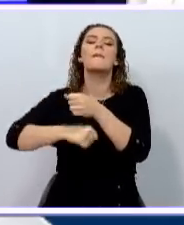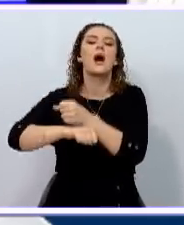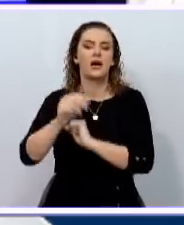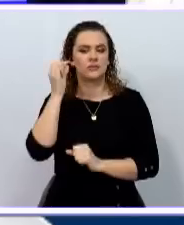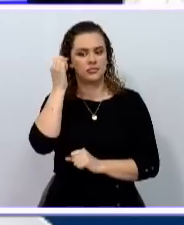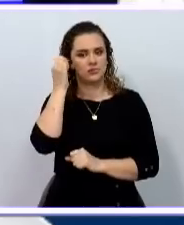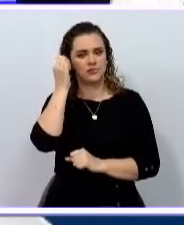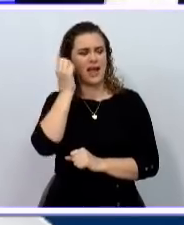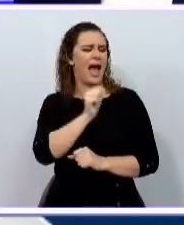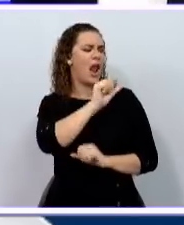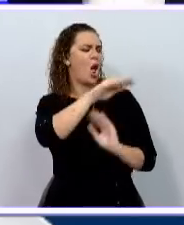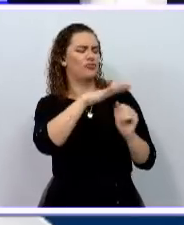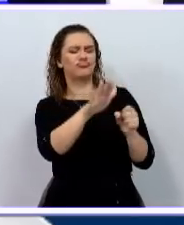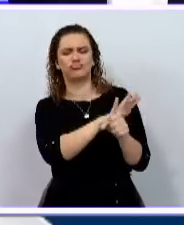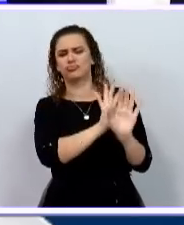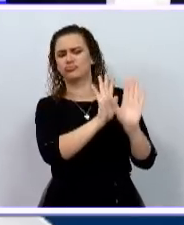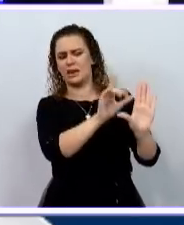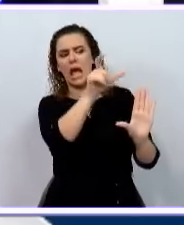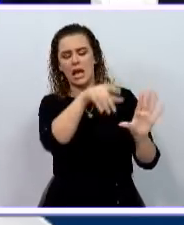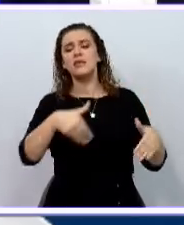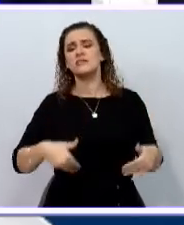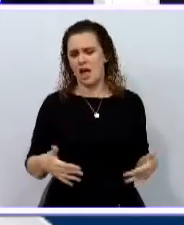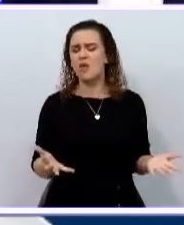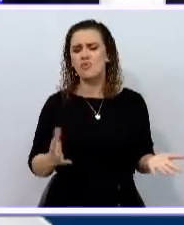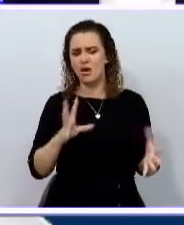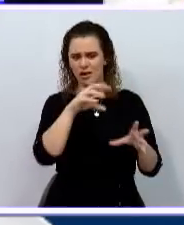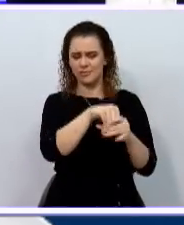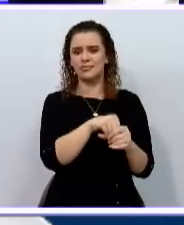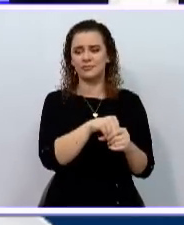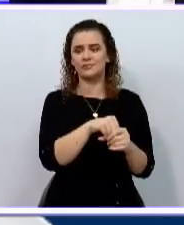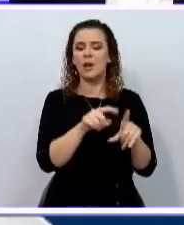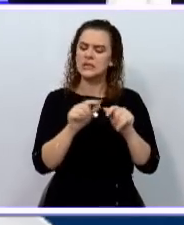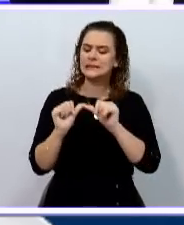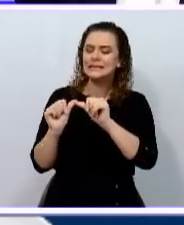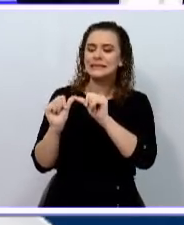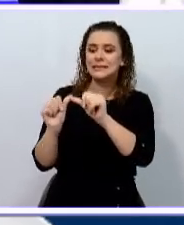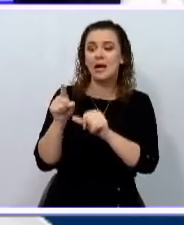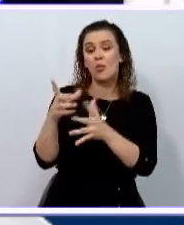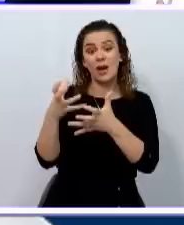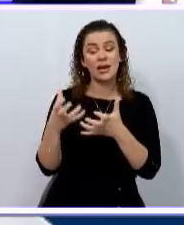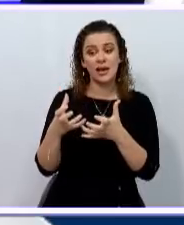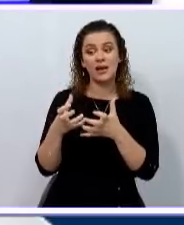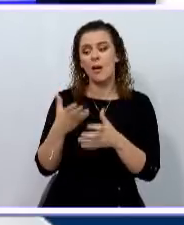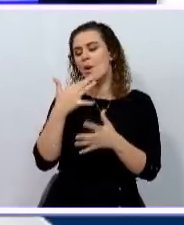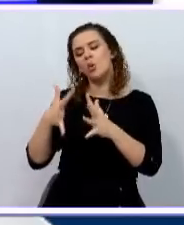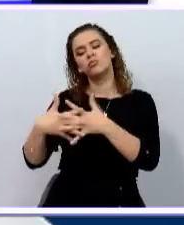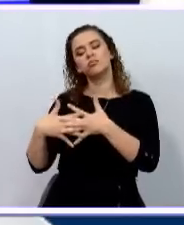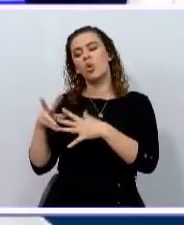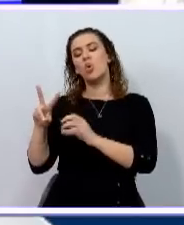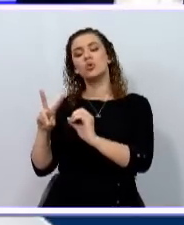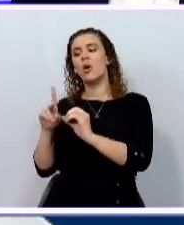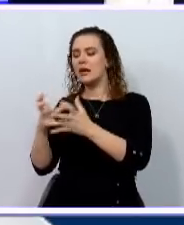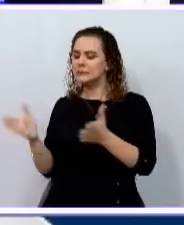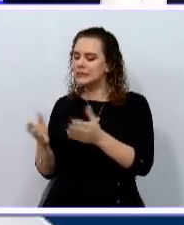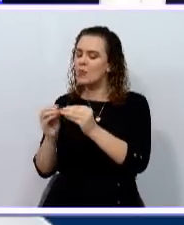la liga toda entera o sea todo y ahí está Karen de seguir y seguir y seguir porque él se hubiera querido vámonos para atrás con el dos cero el